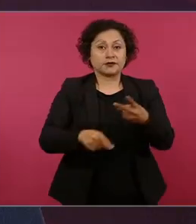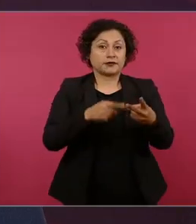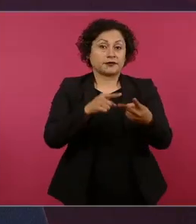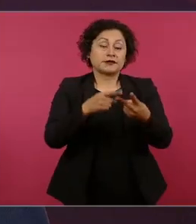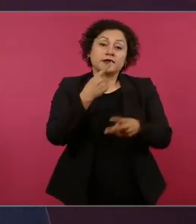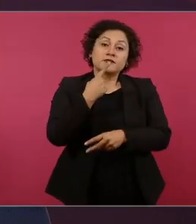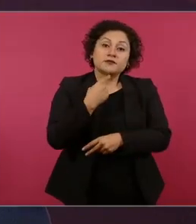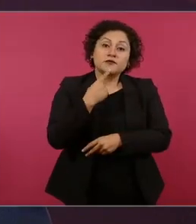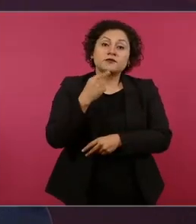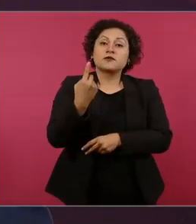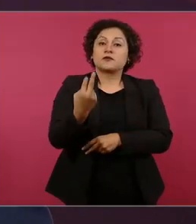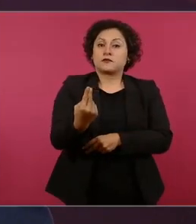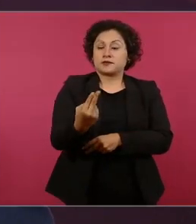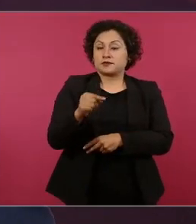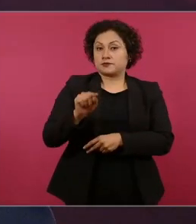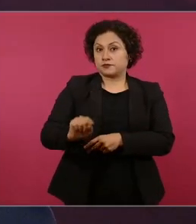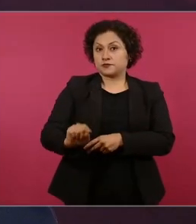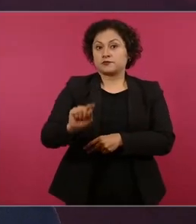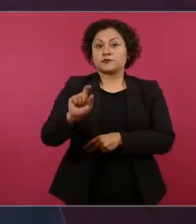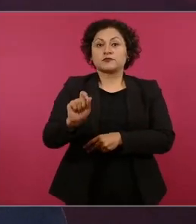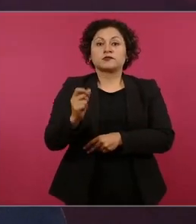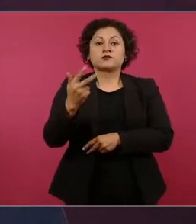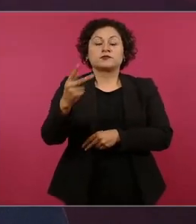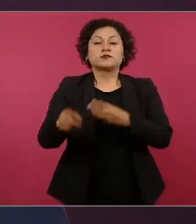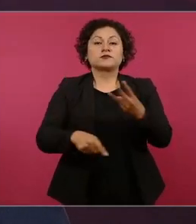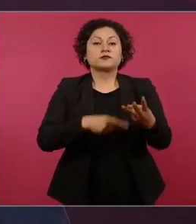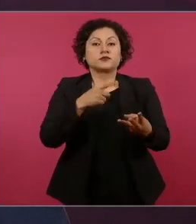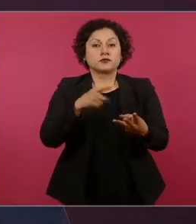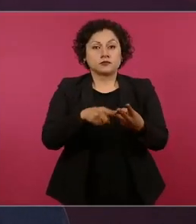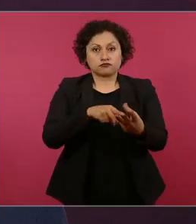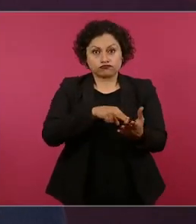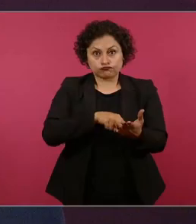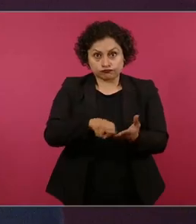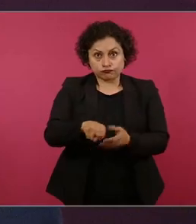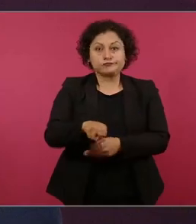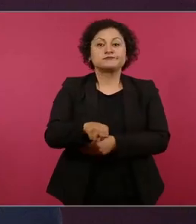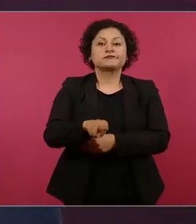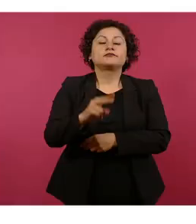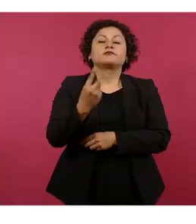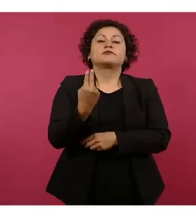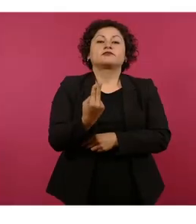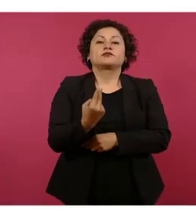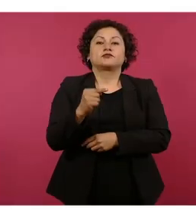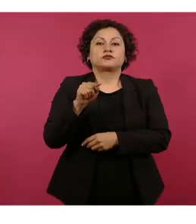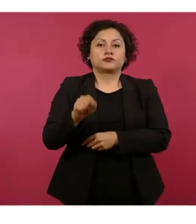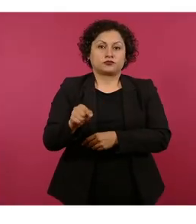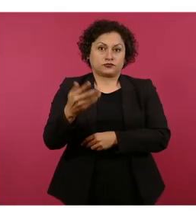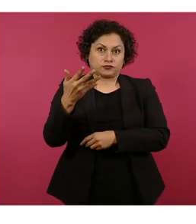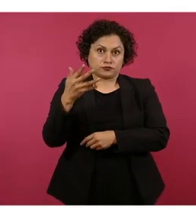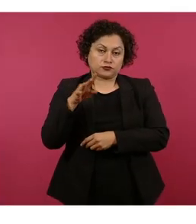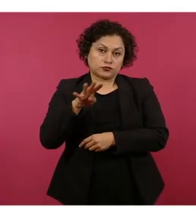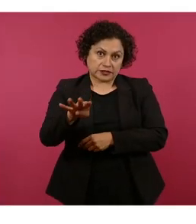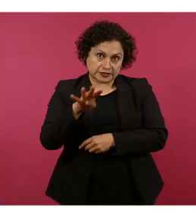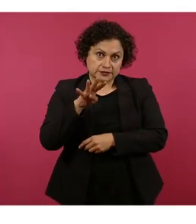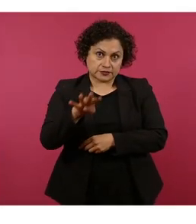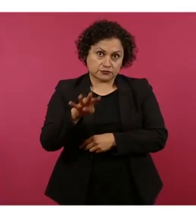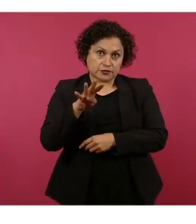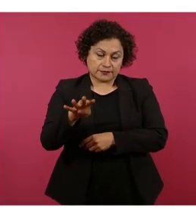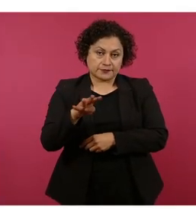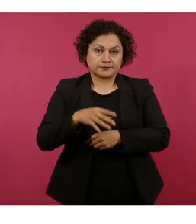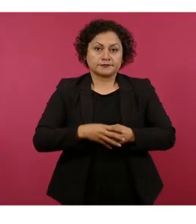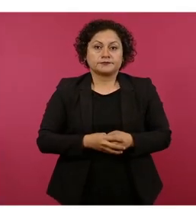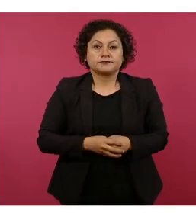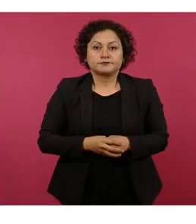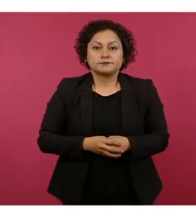Premium 25 pes con 28av y en el caso del diesel con 25 p con 199